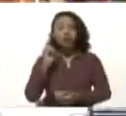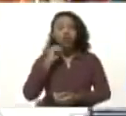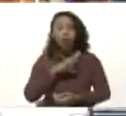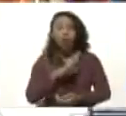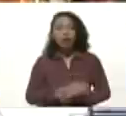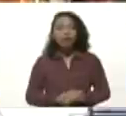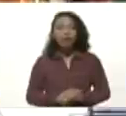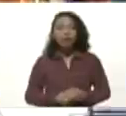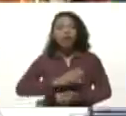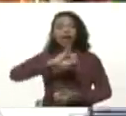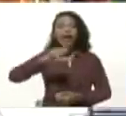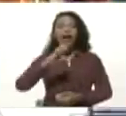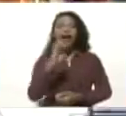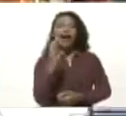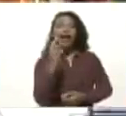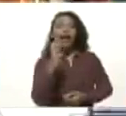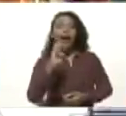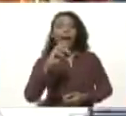Jeremías